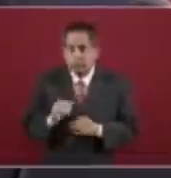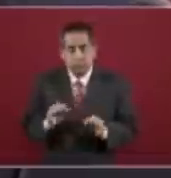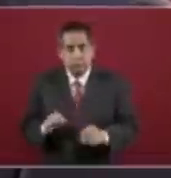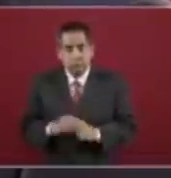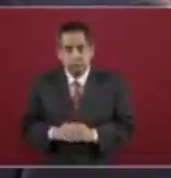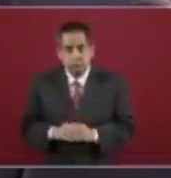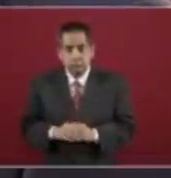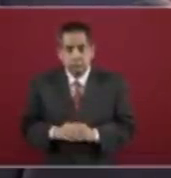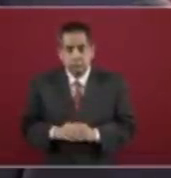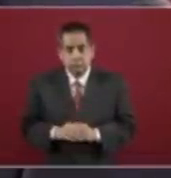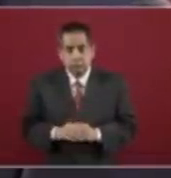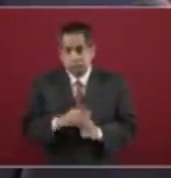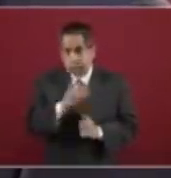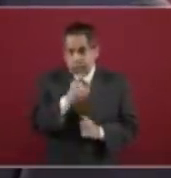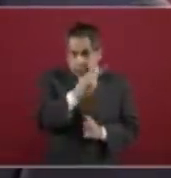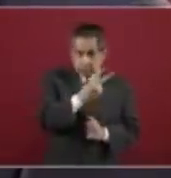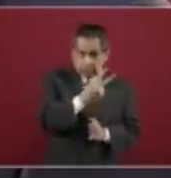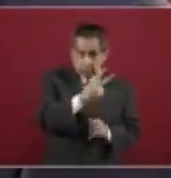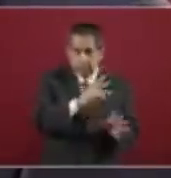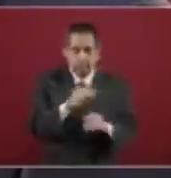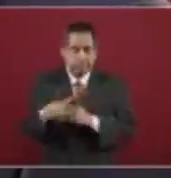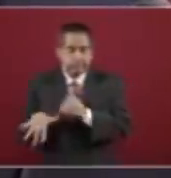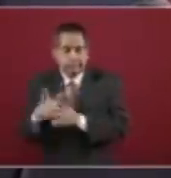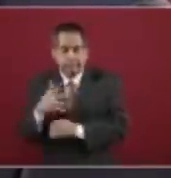de los 32.